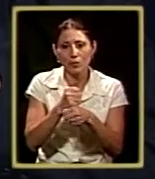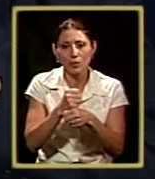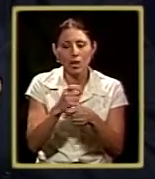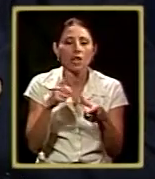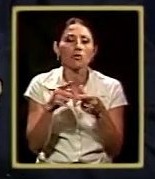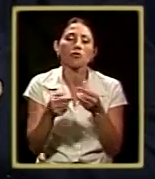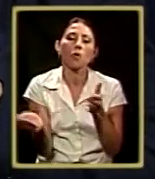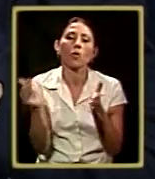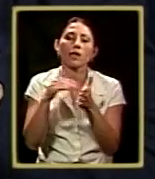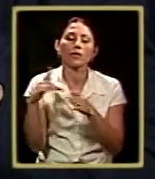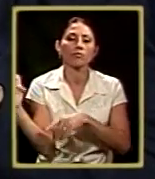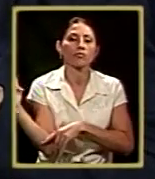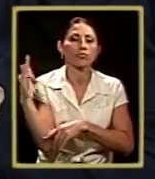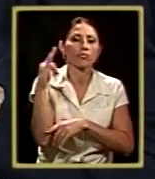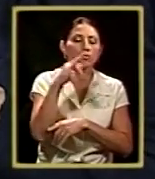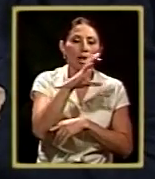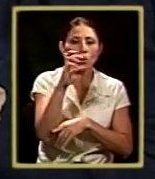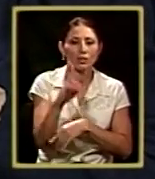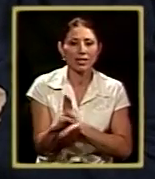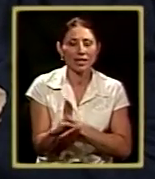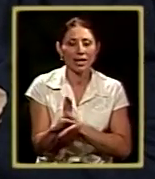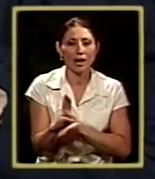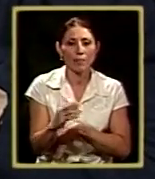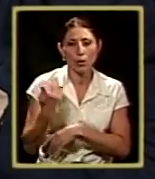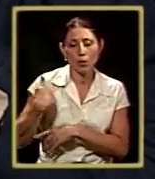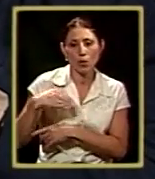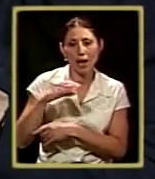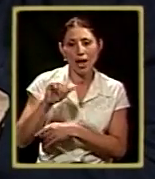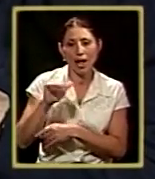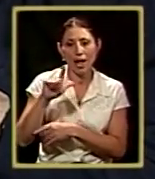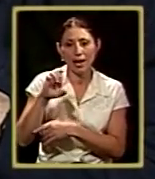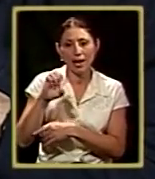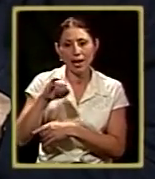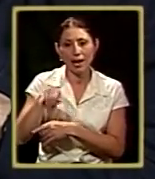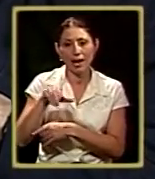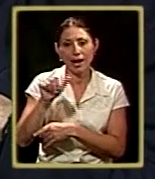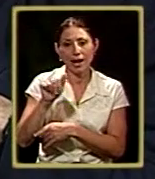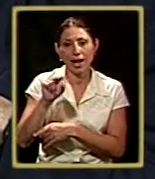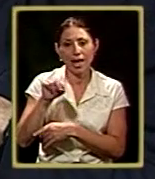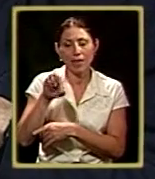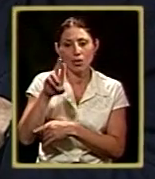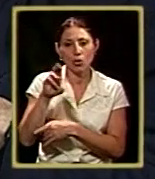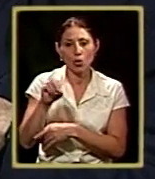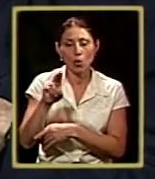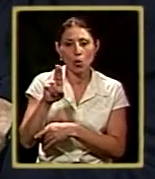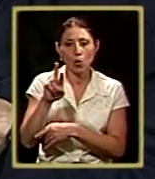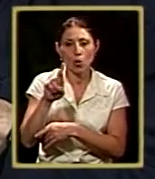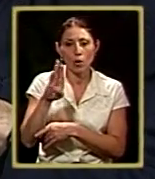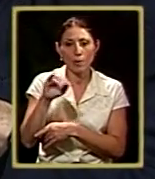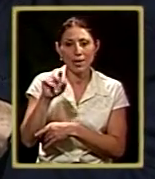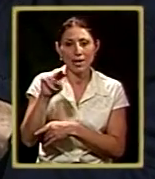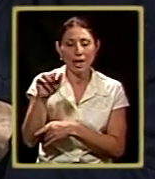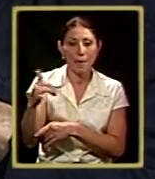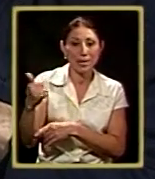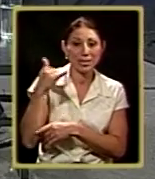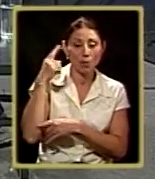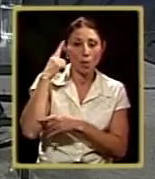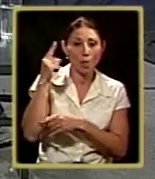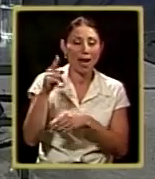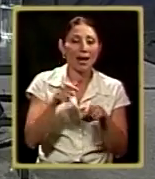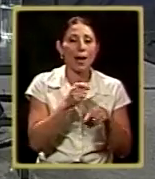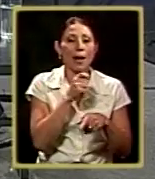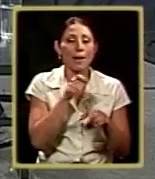Volvimos a Costa Rica y don Alejandro Urbina me llamó para que me uniera al grupo La Nación y volví otra vez a